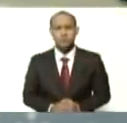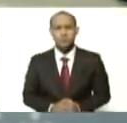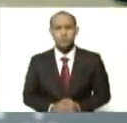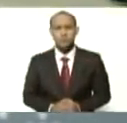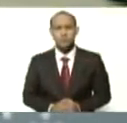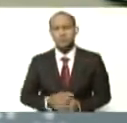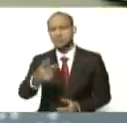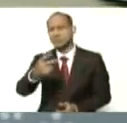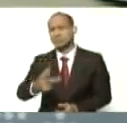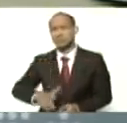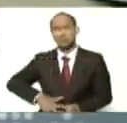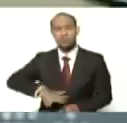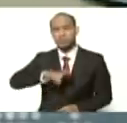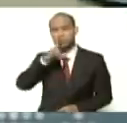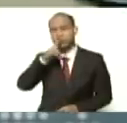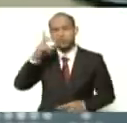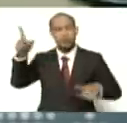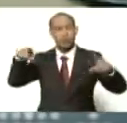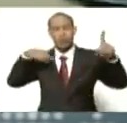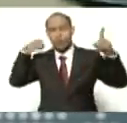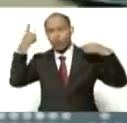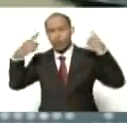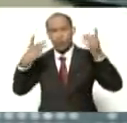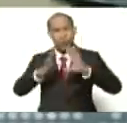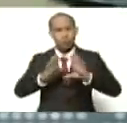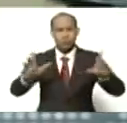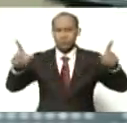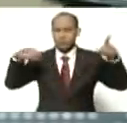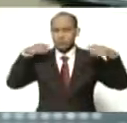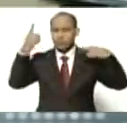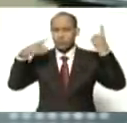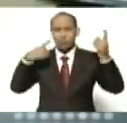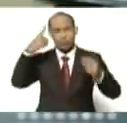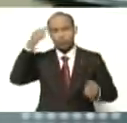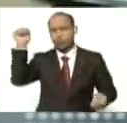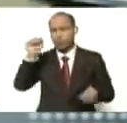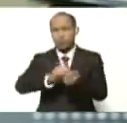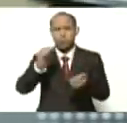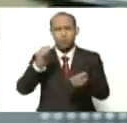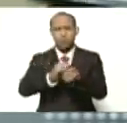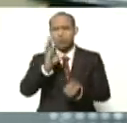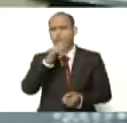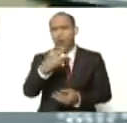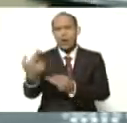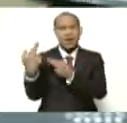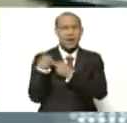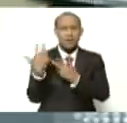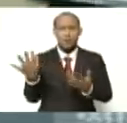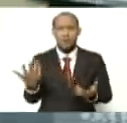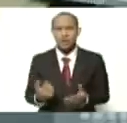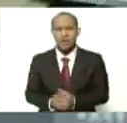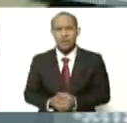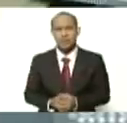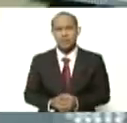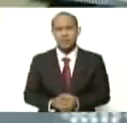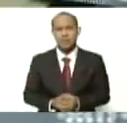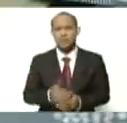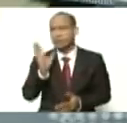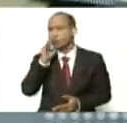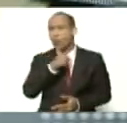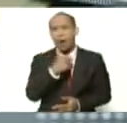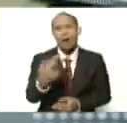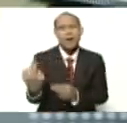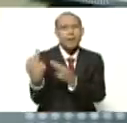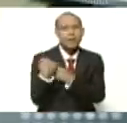en el peor sentido de la palabra un irresponsable más que un loco perdón es un tronco